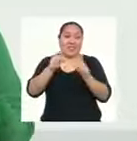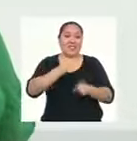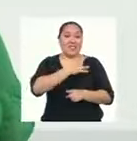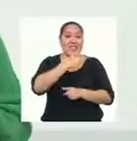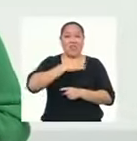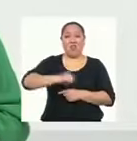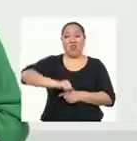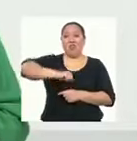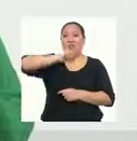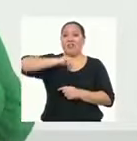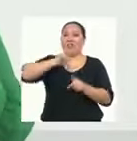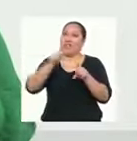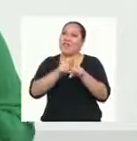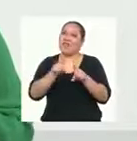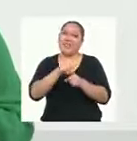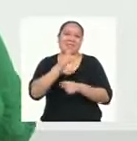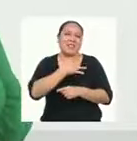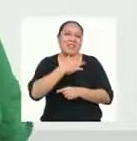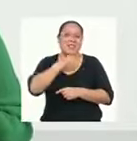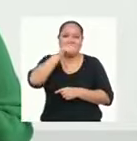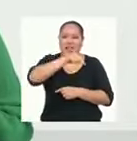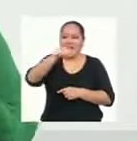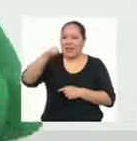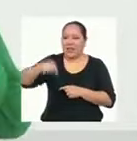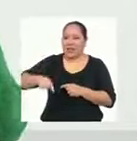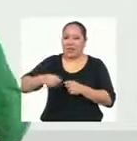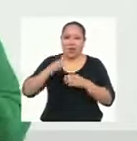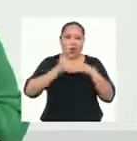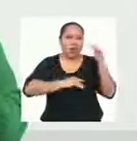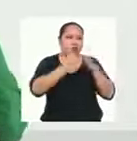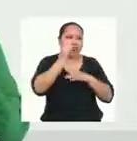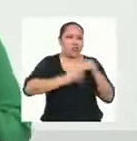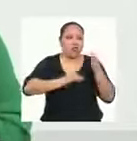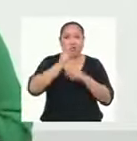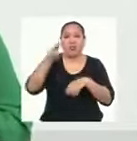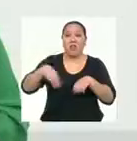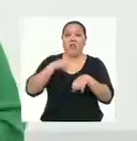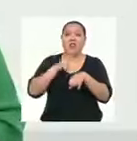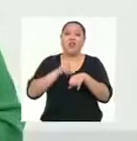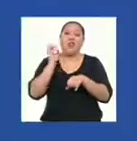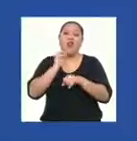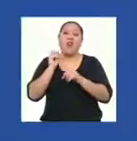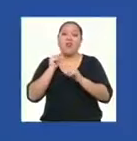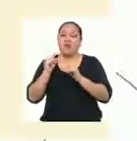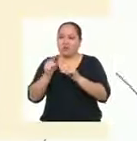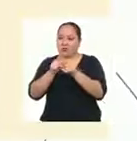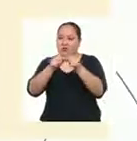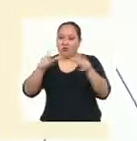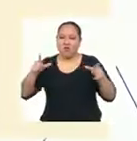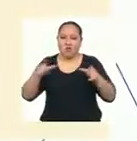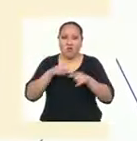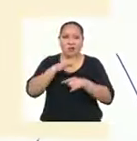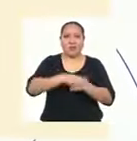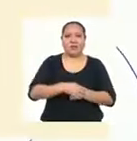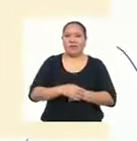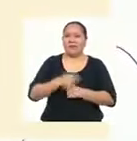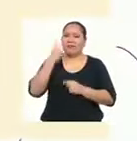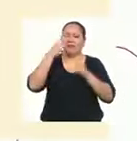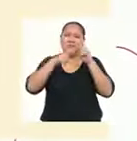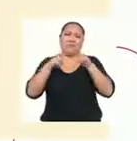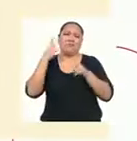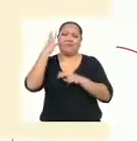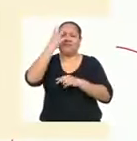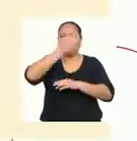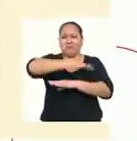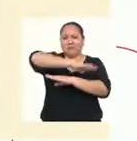también la experimentamos en nuestra riqueza arqueológica, natural y geográfica. ¡Qué paisajes tan